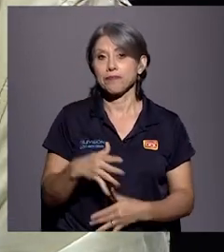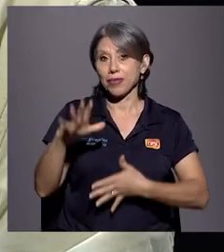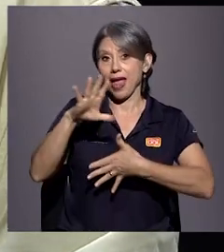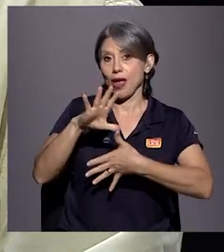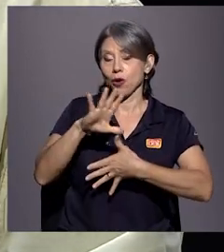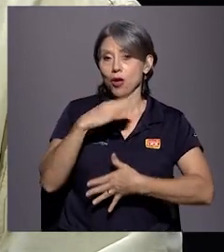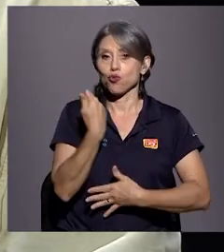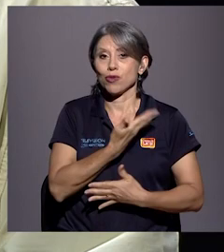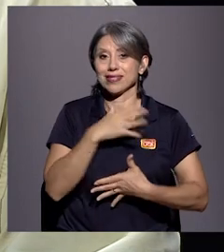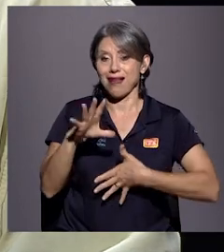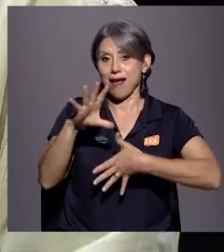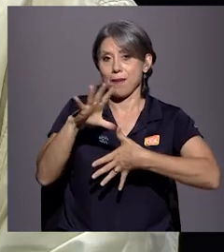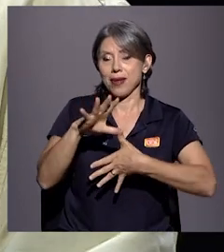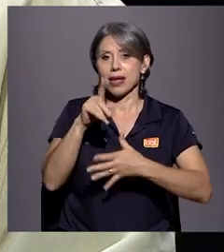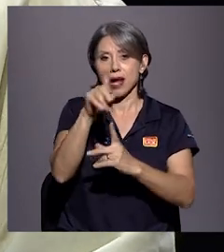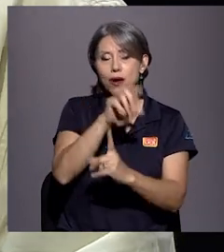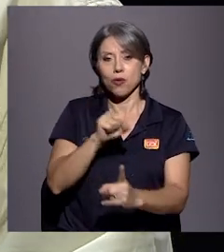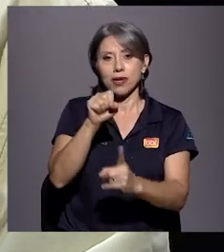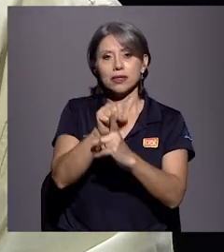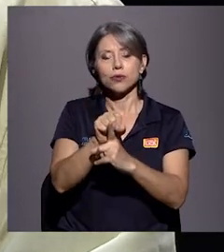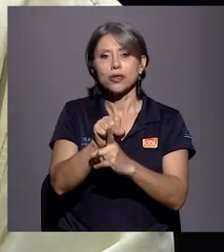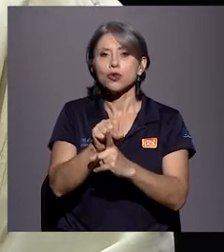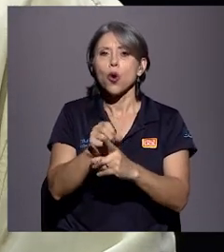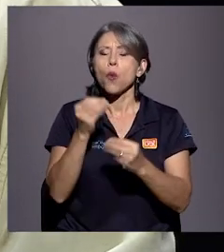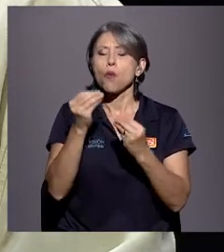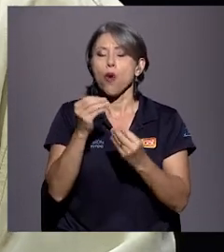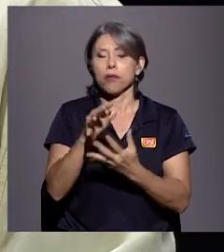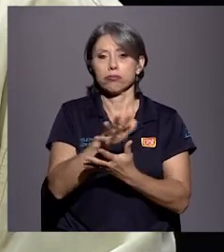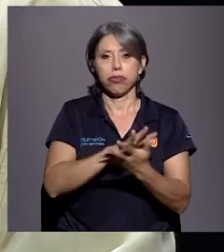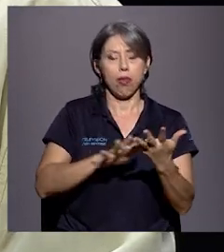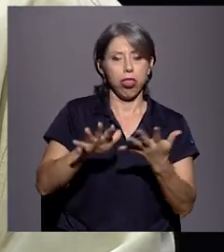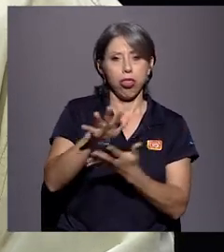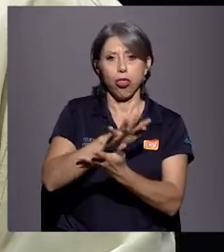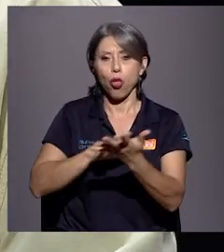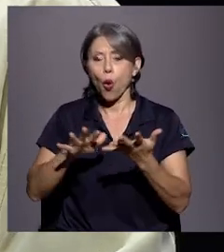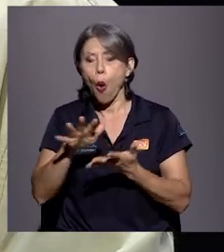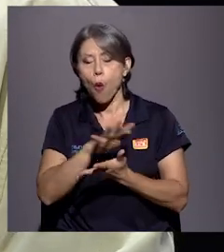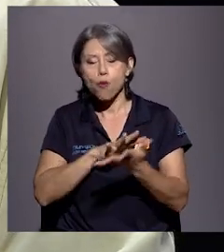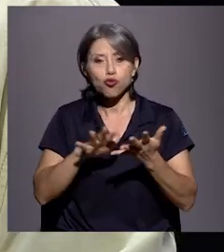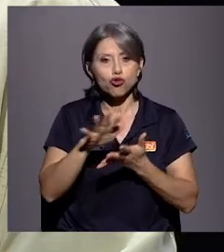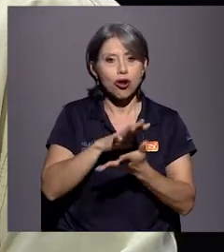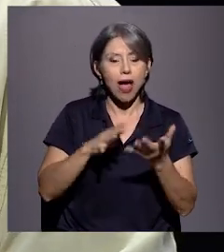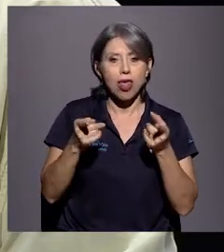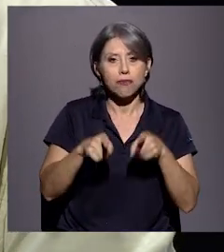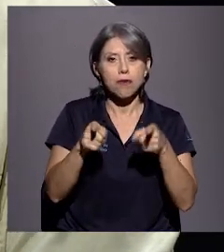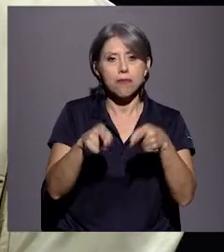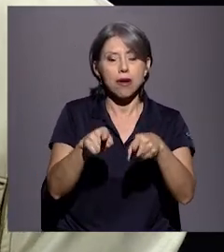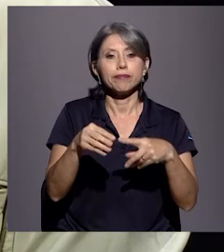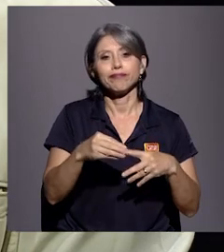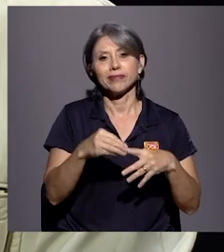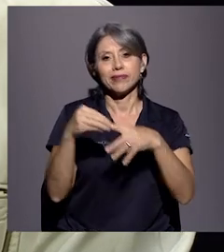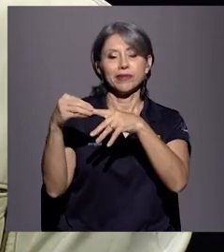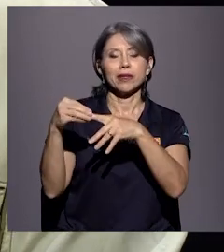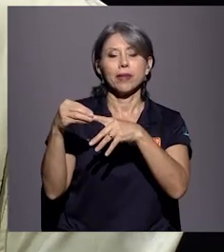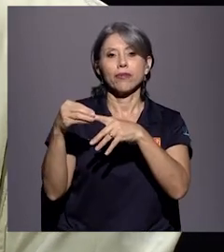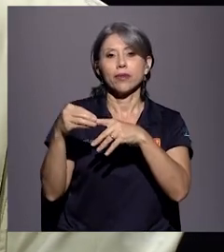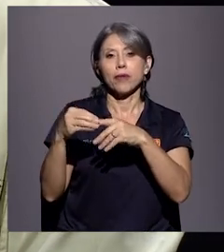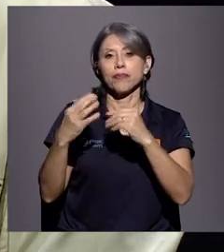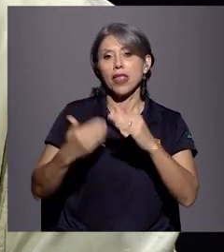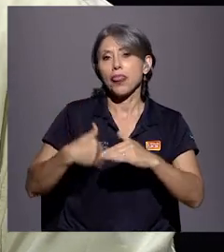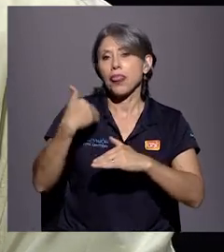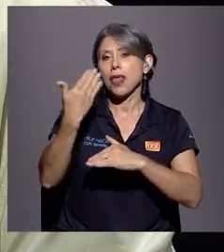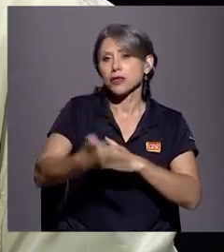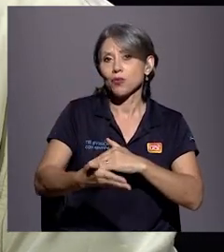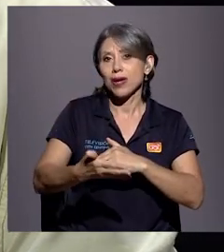está realmente en una situación muy convulsionada, yo diría, sobre todo después de